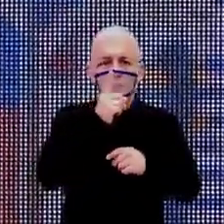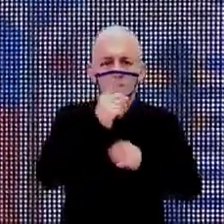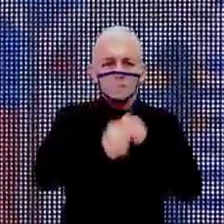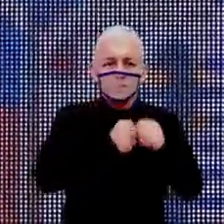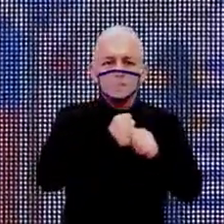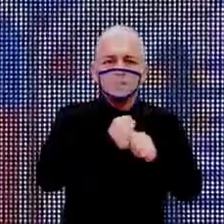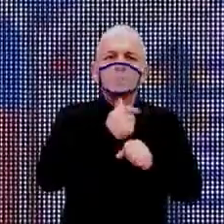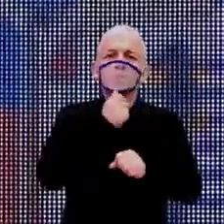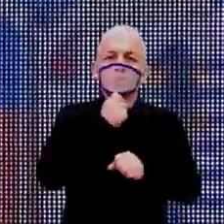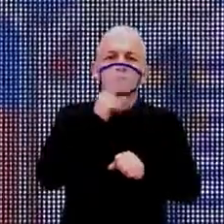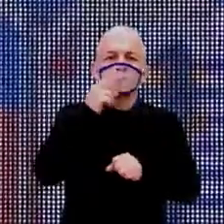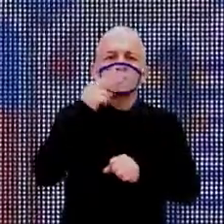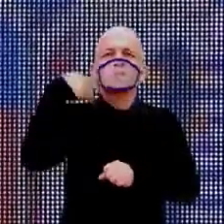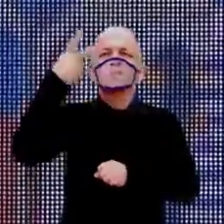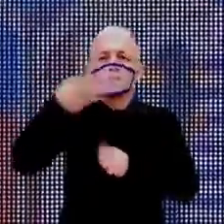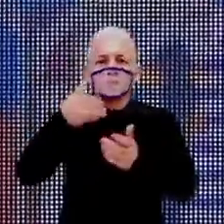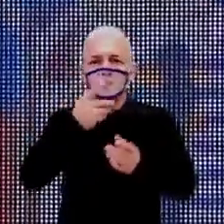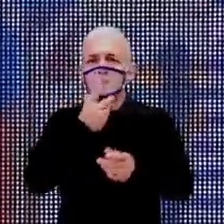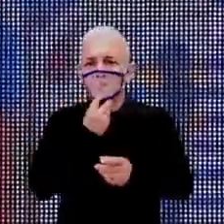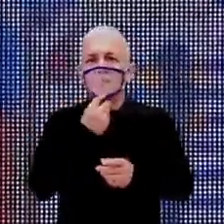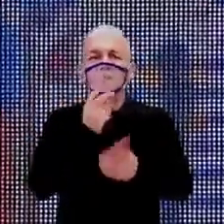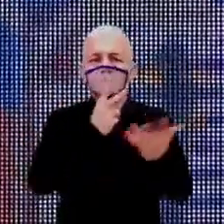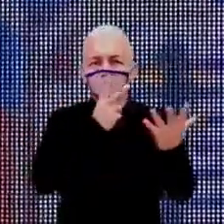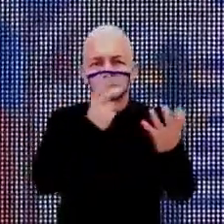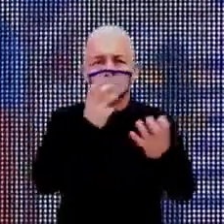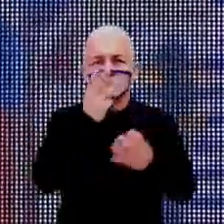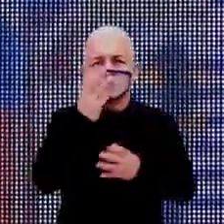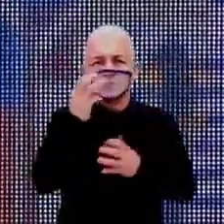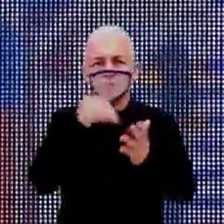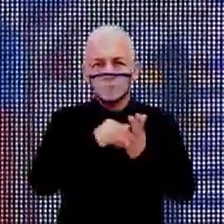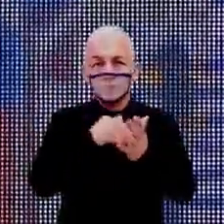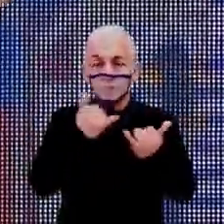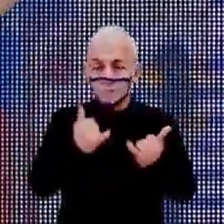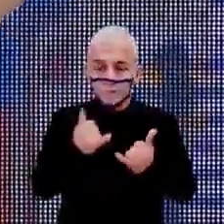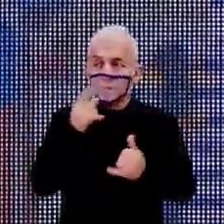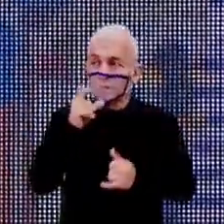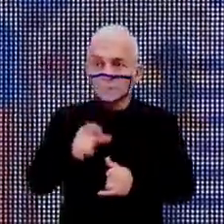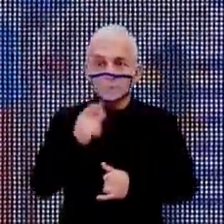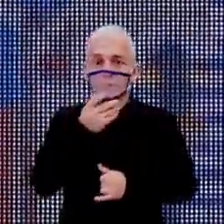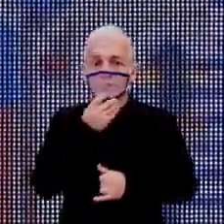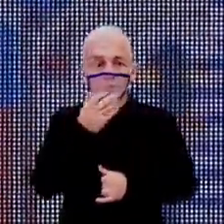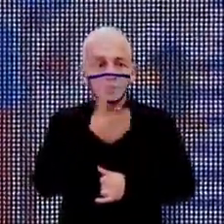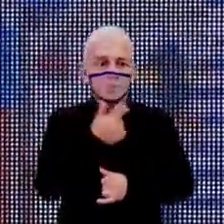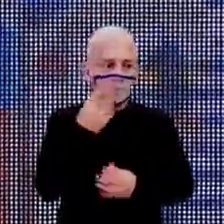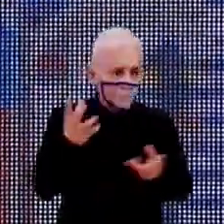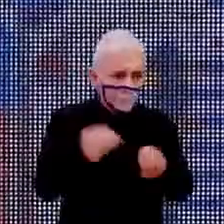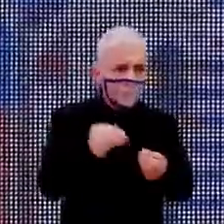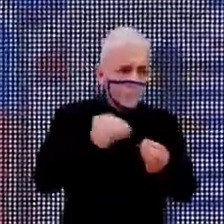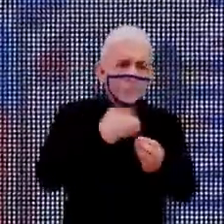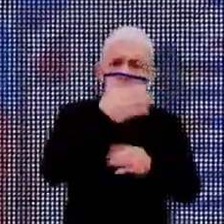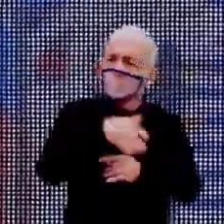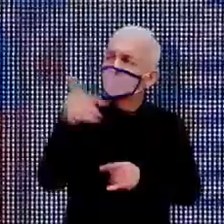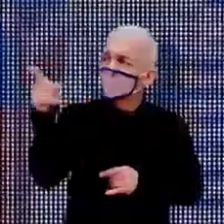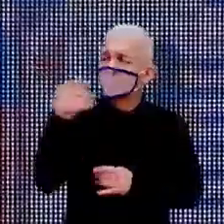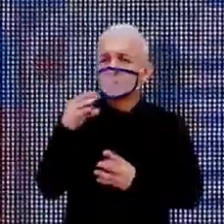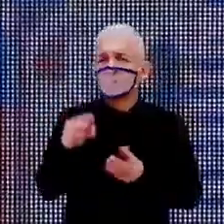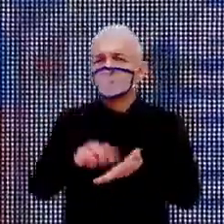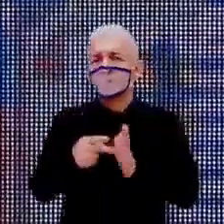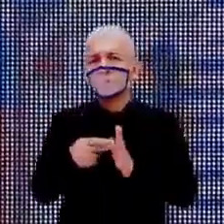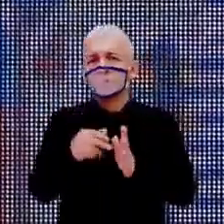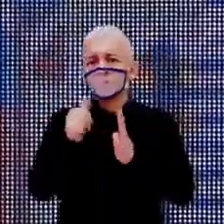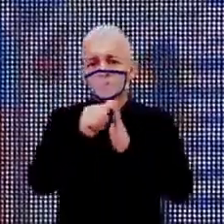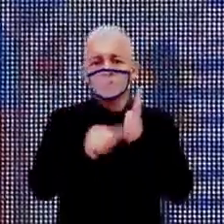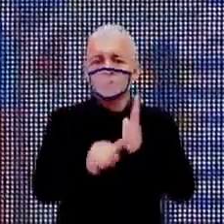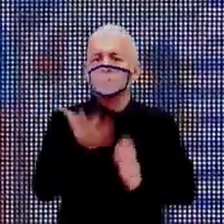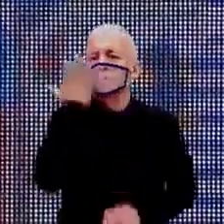proyecto. Y ahora todavía la gente, cuando el alcalde va, todavía le piden vías. O sea, es un programa que no ha